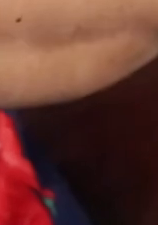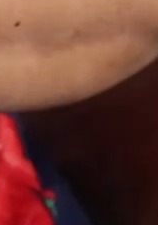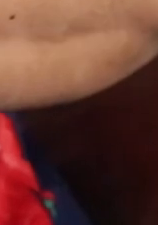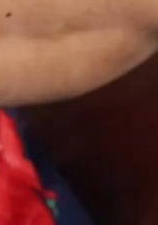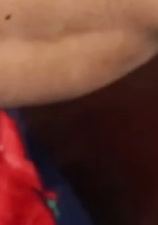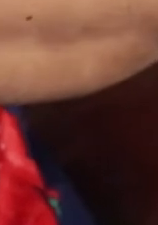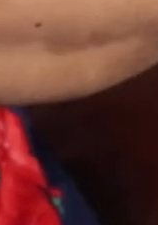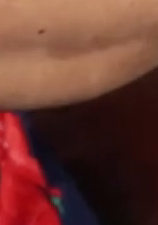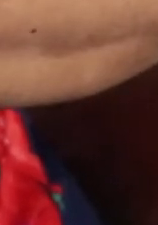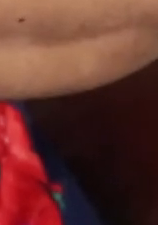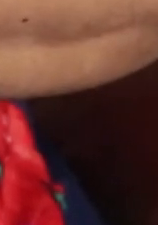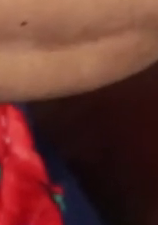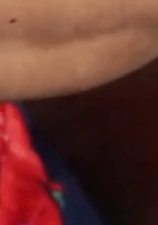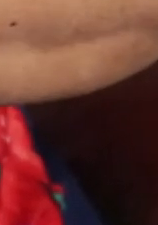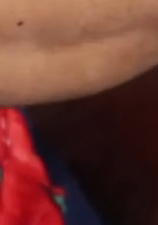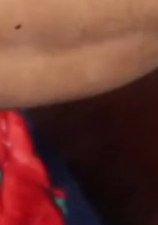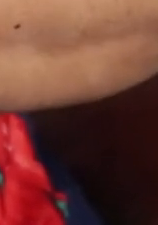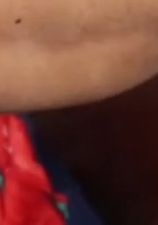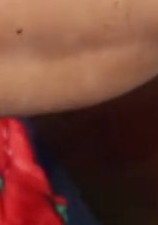aquí